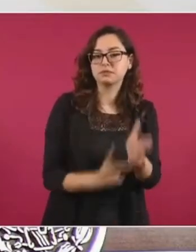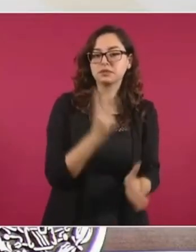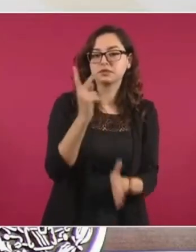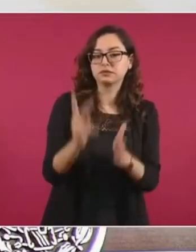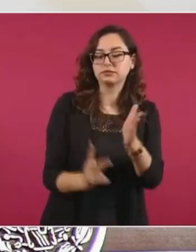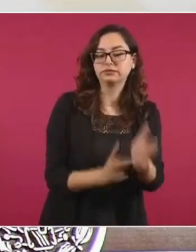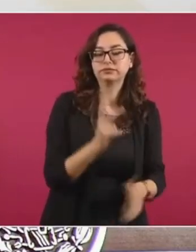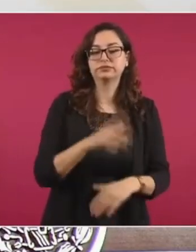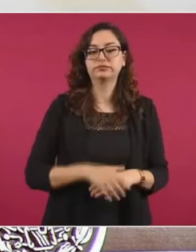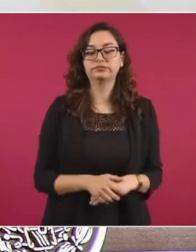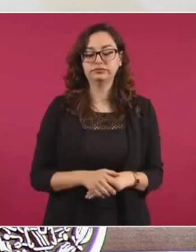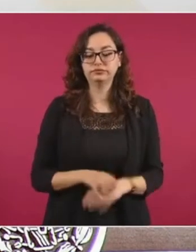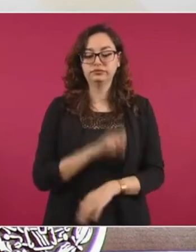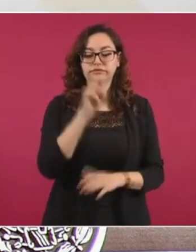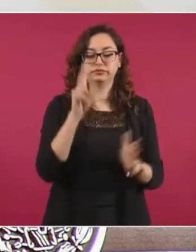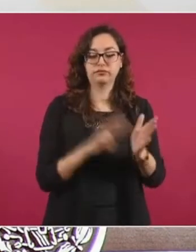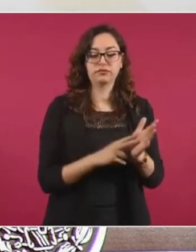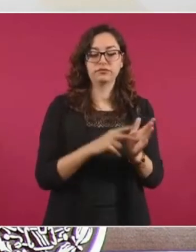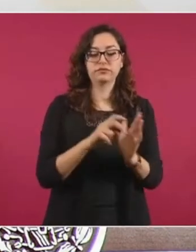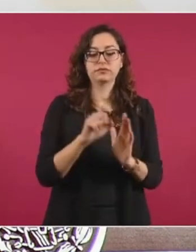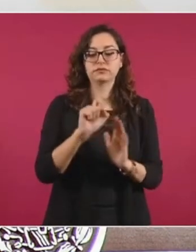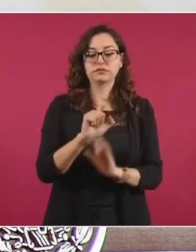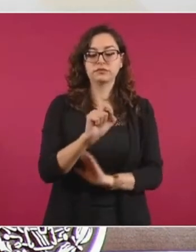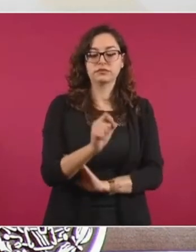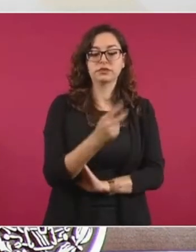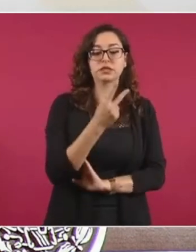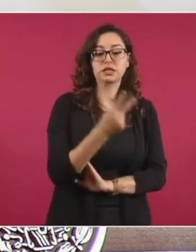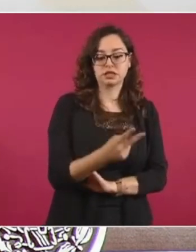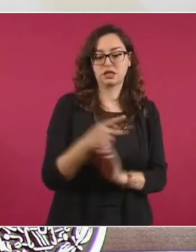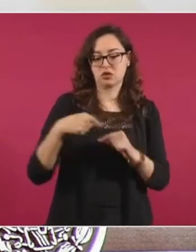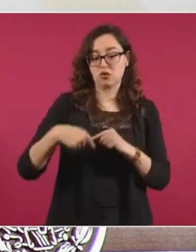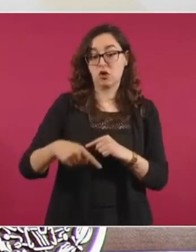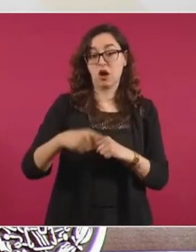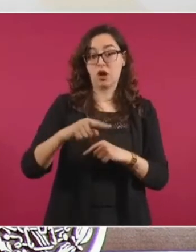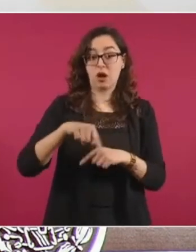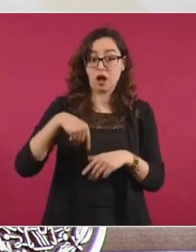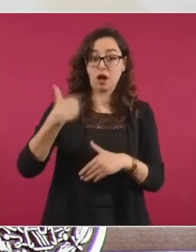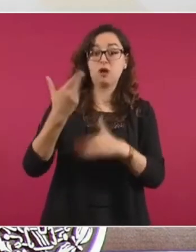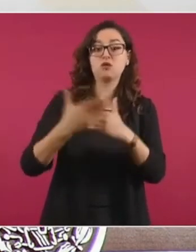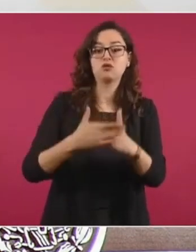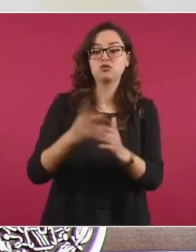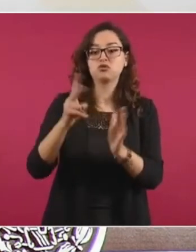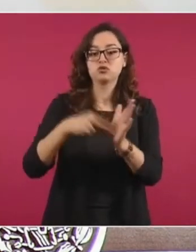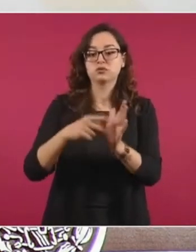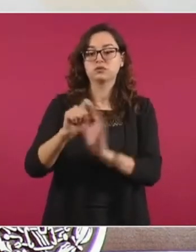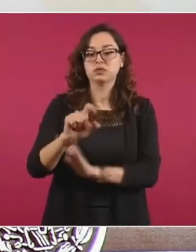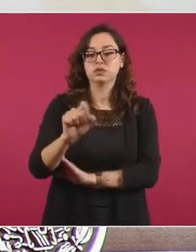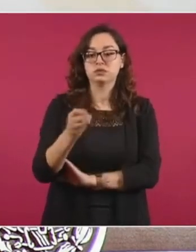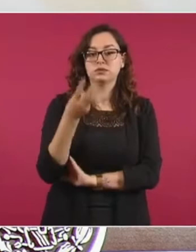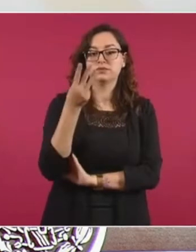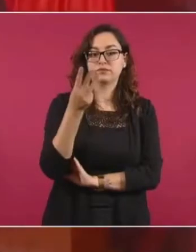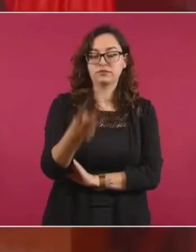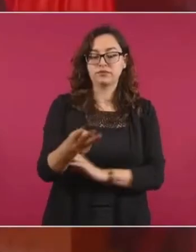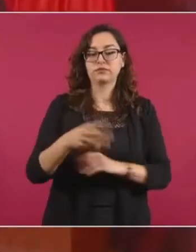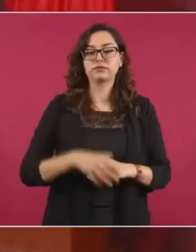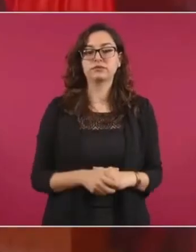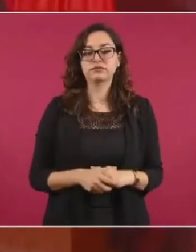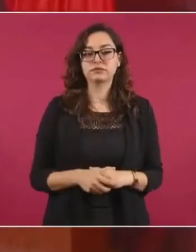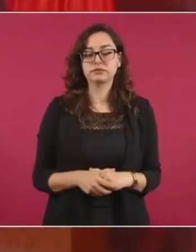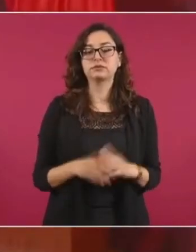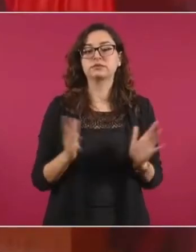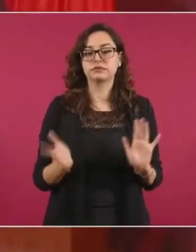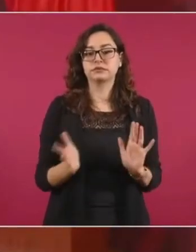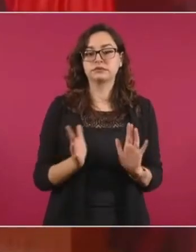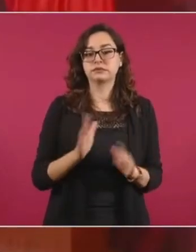Obras de 2022 a 2023, la pista 5 izquierda, 23 derecha, con un